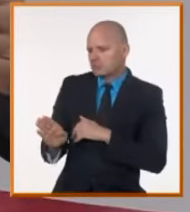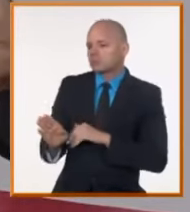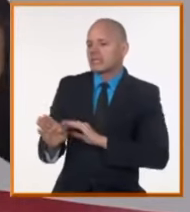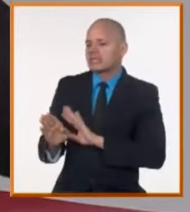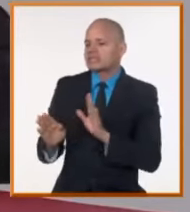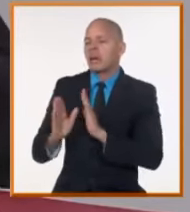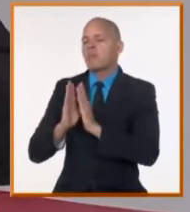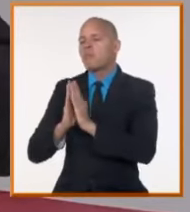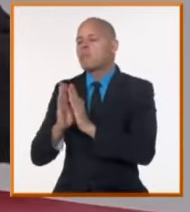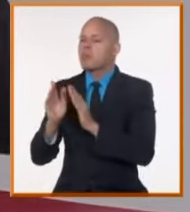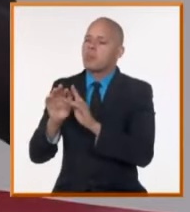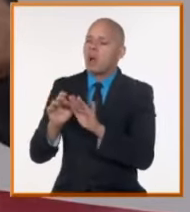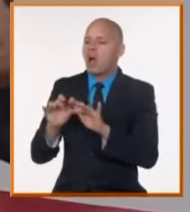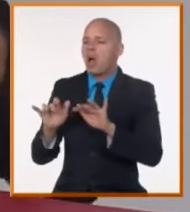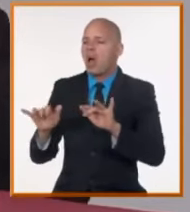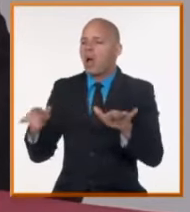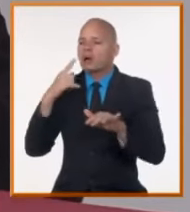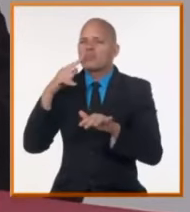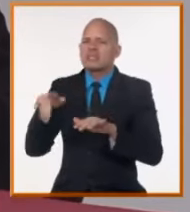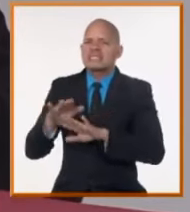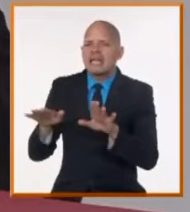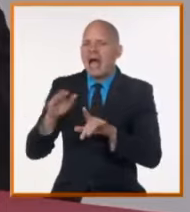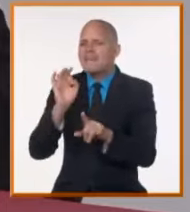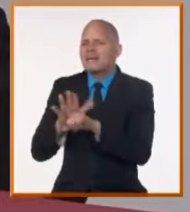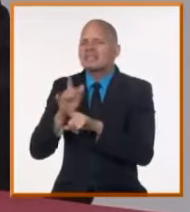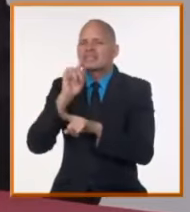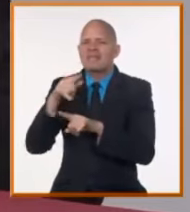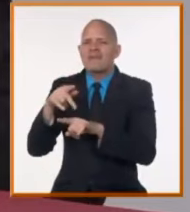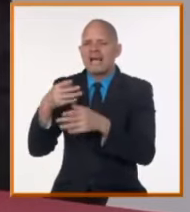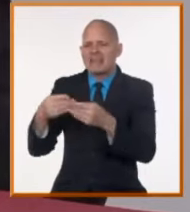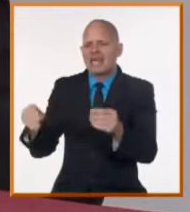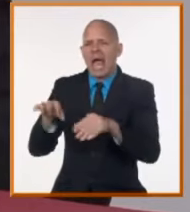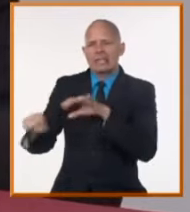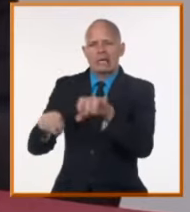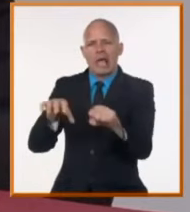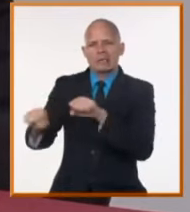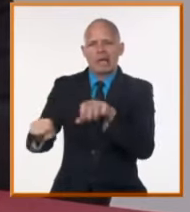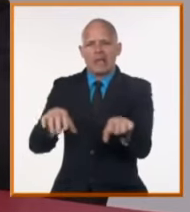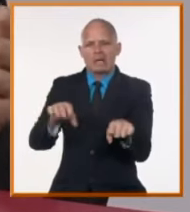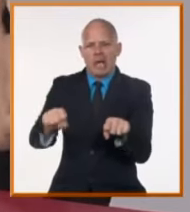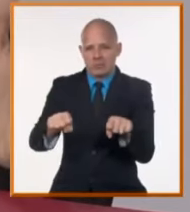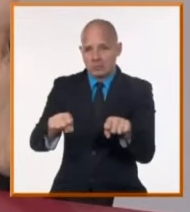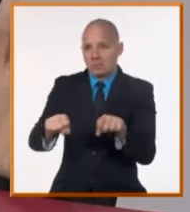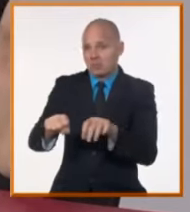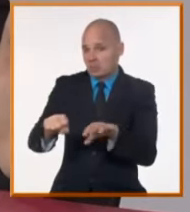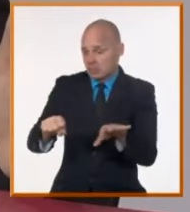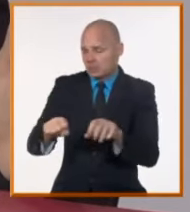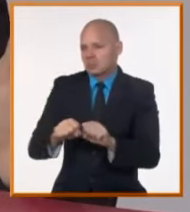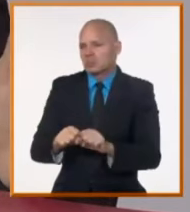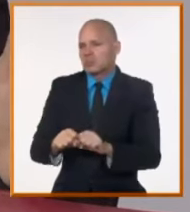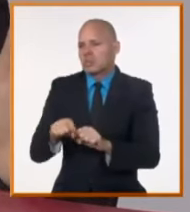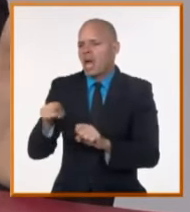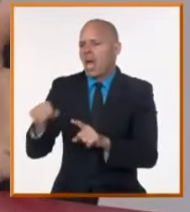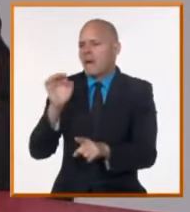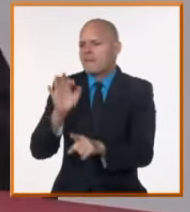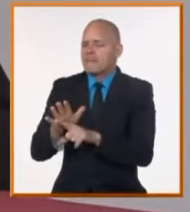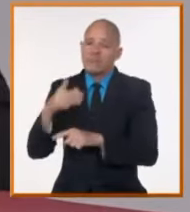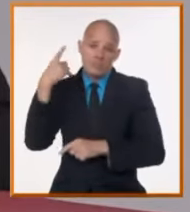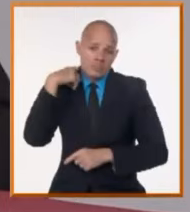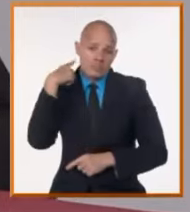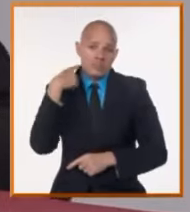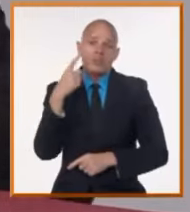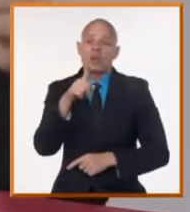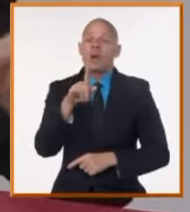puritanos que empieza a colonizar todo Massachusetts. El primer gran grupo llega entre el